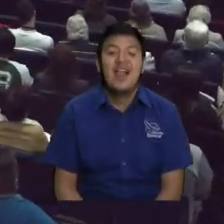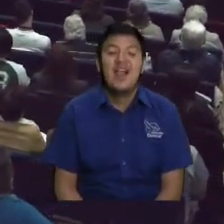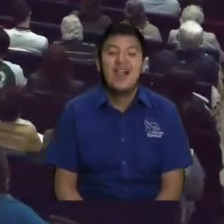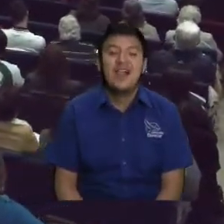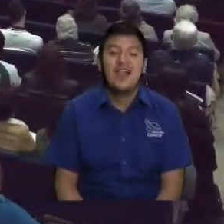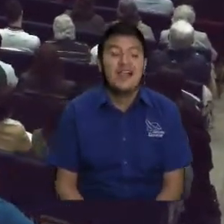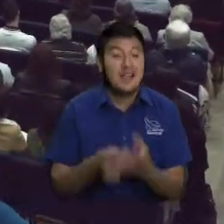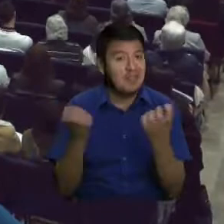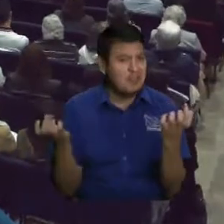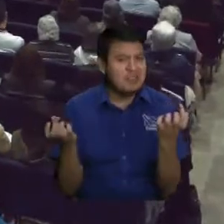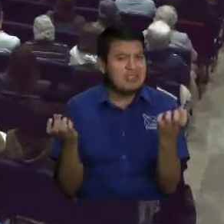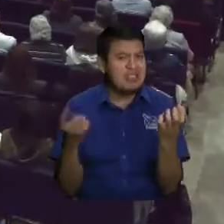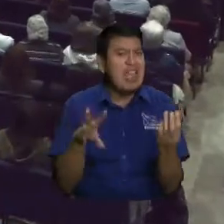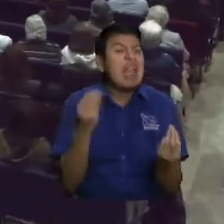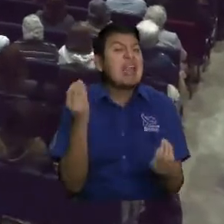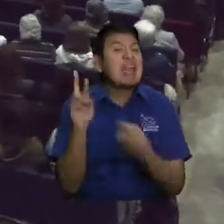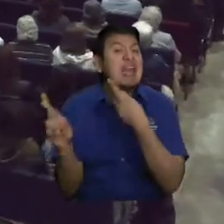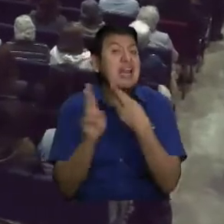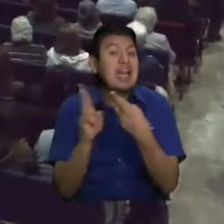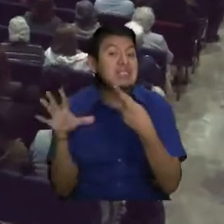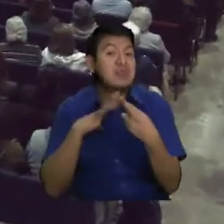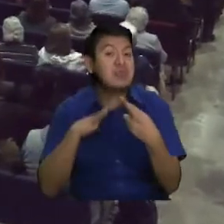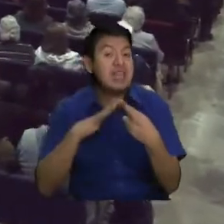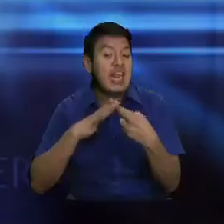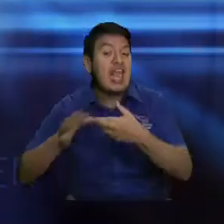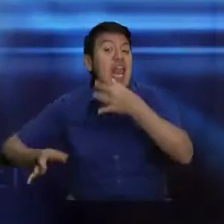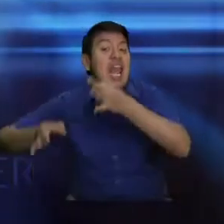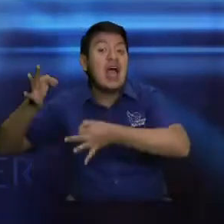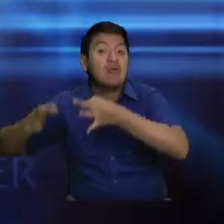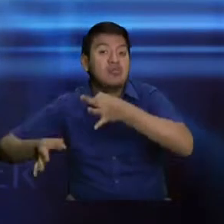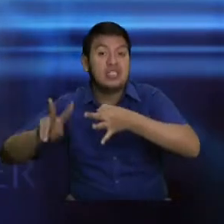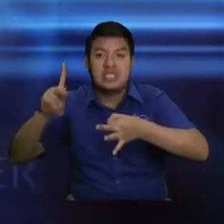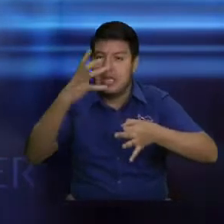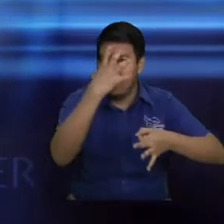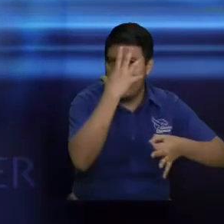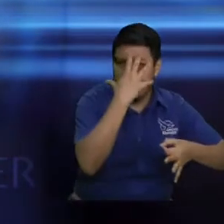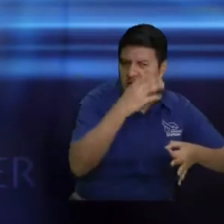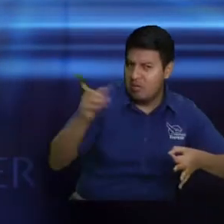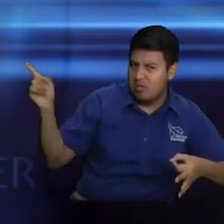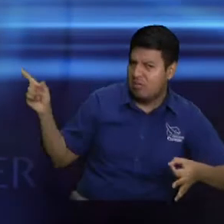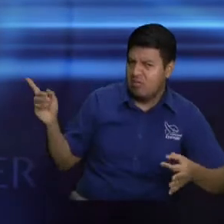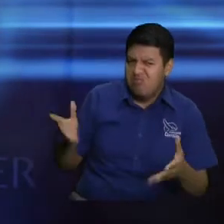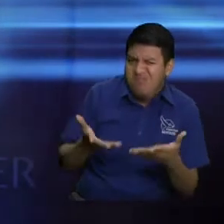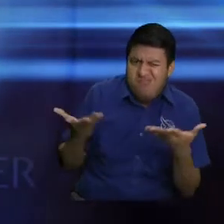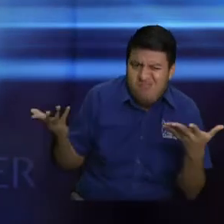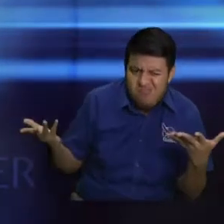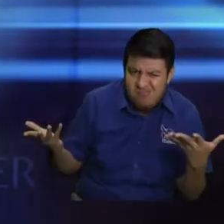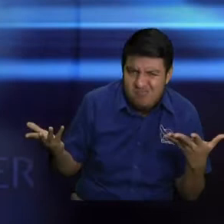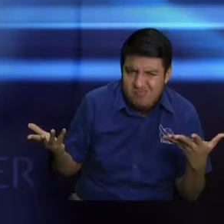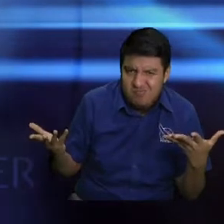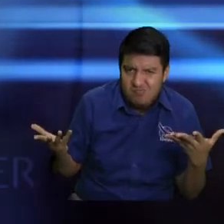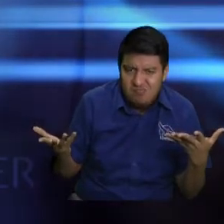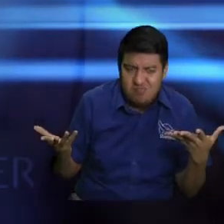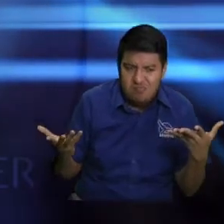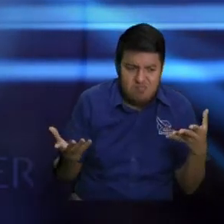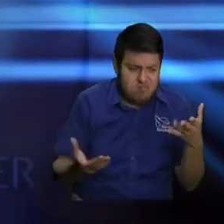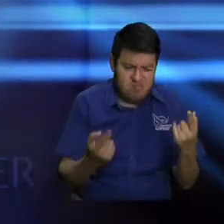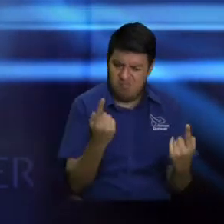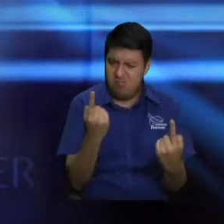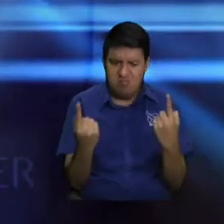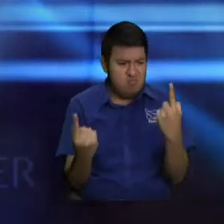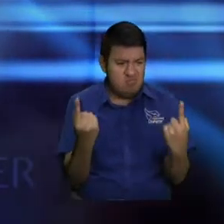Entonces, ¿qué asociación tiene la justicia y la iniquidad? Entonces aquí sigue explicando cosas que no deben de